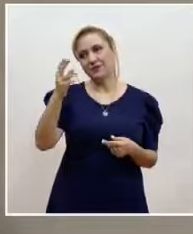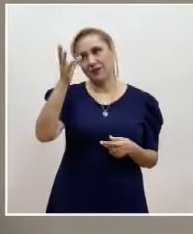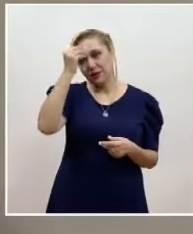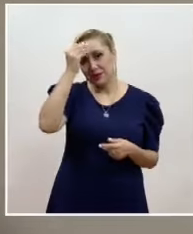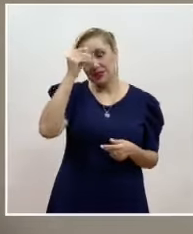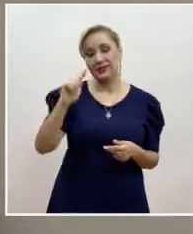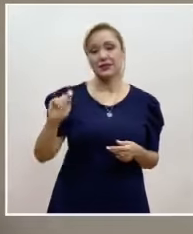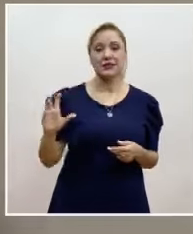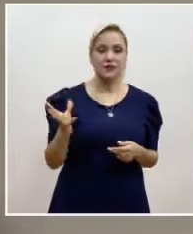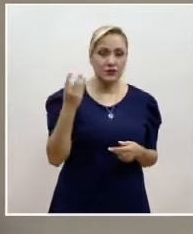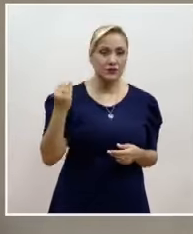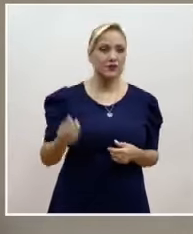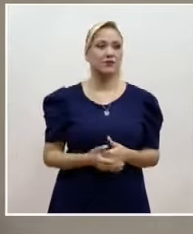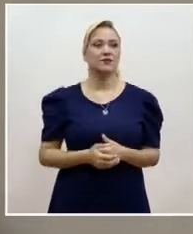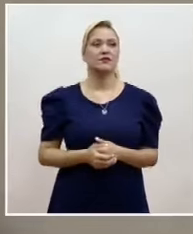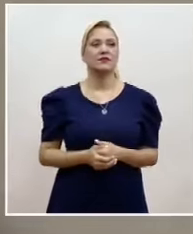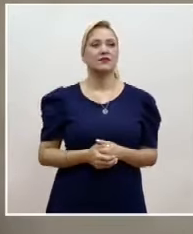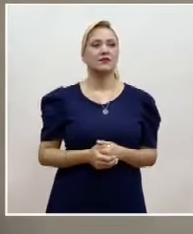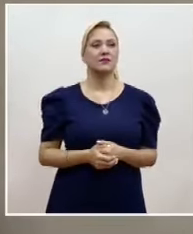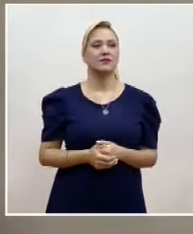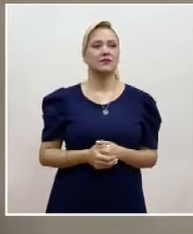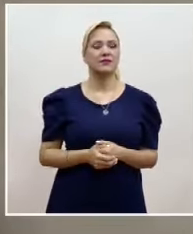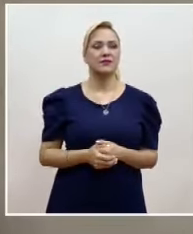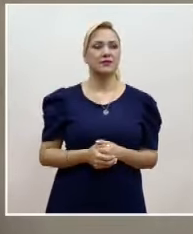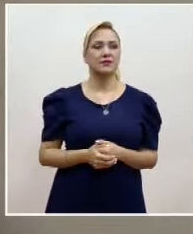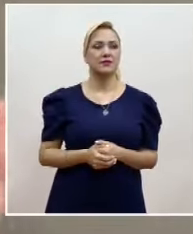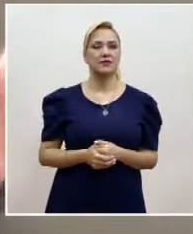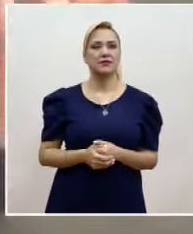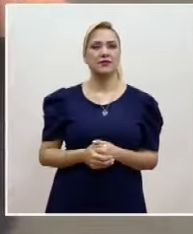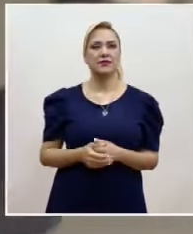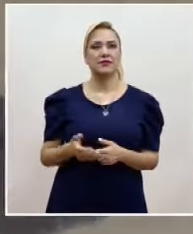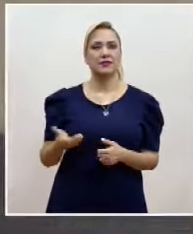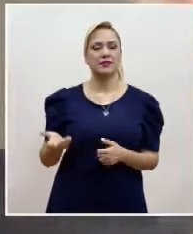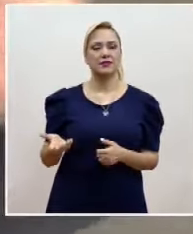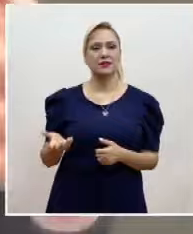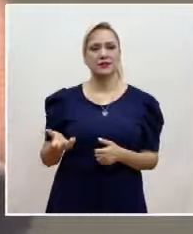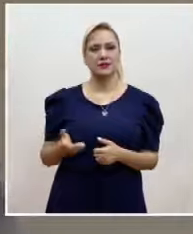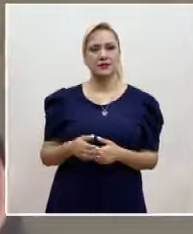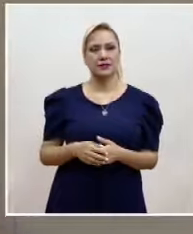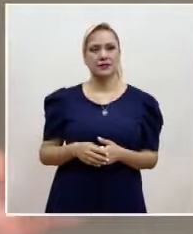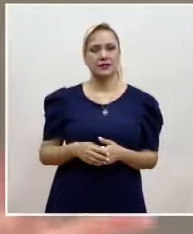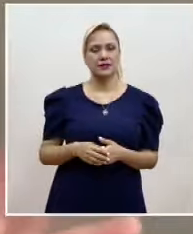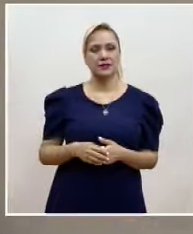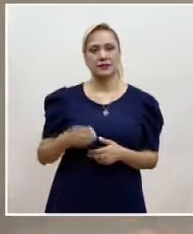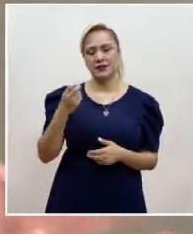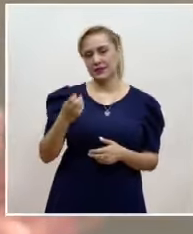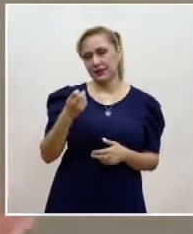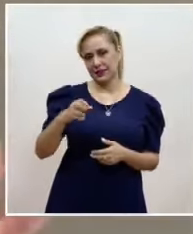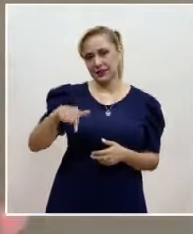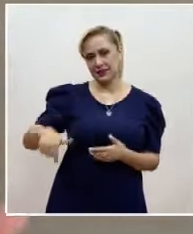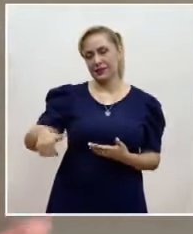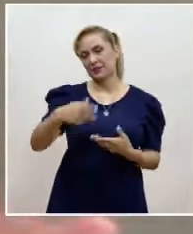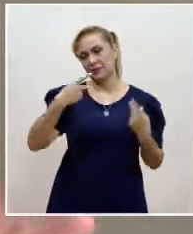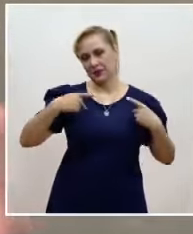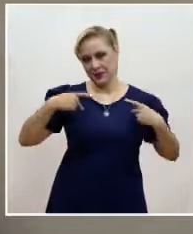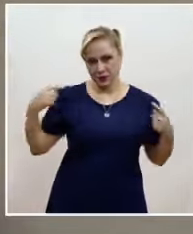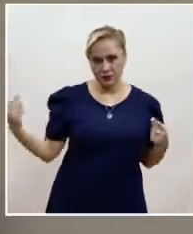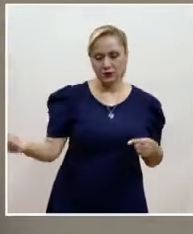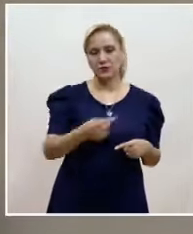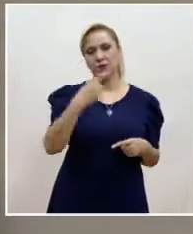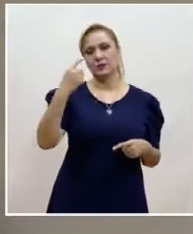Quiero hacer un disclaimer, pero bueno, primero la capacitación es eso, digamos, sería desde la ciudadanía para tener ese